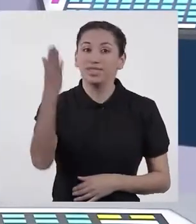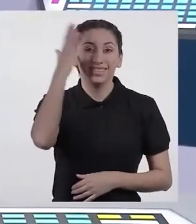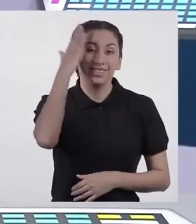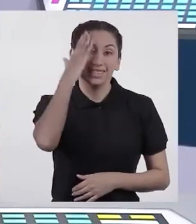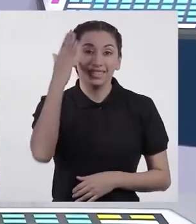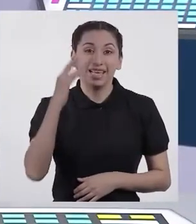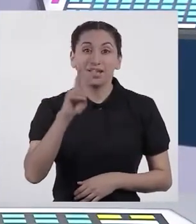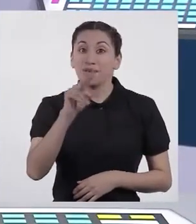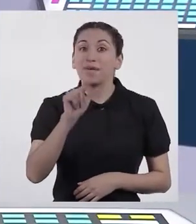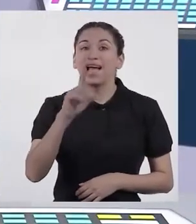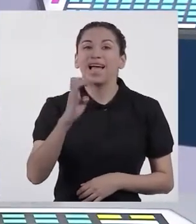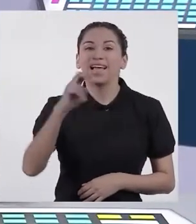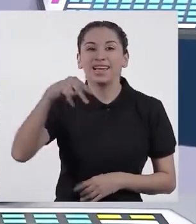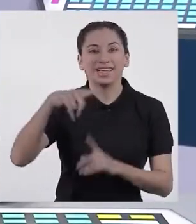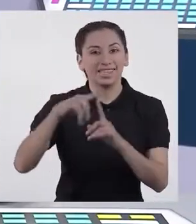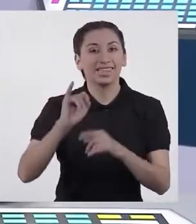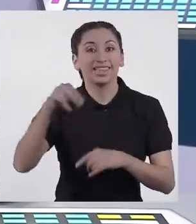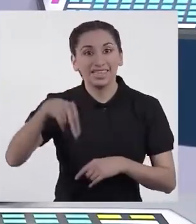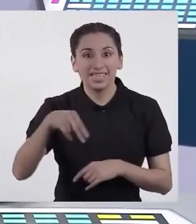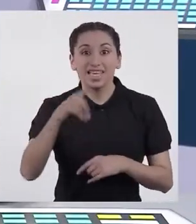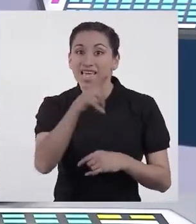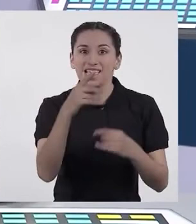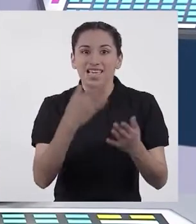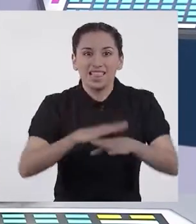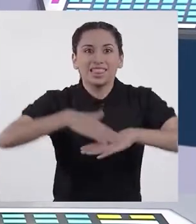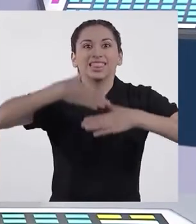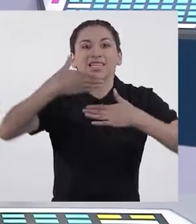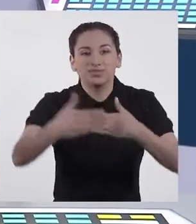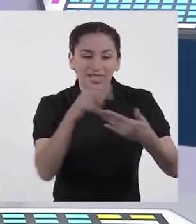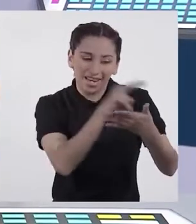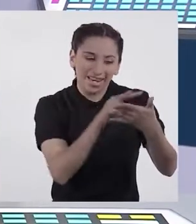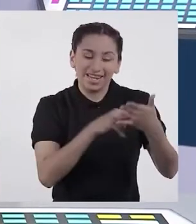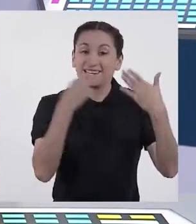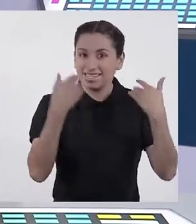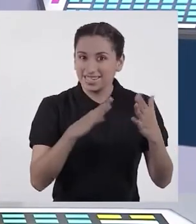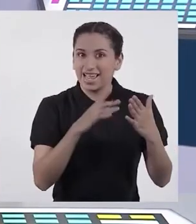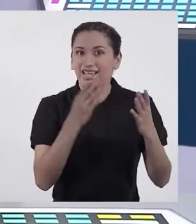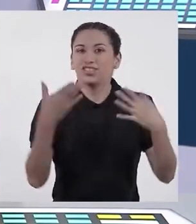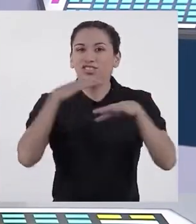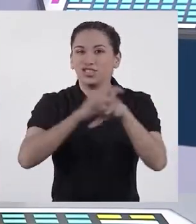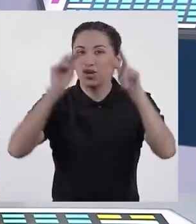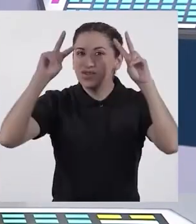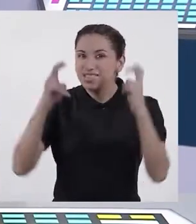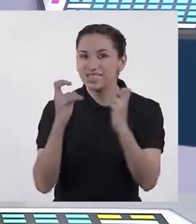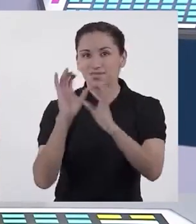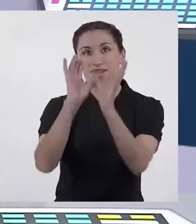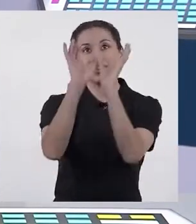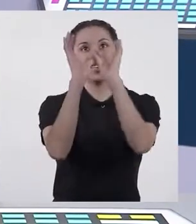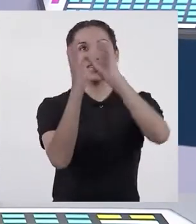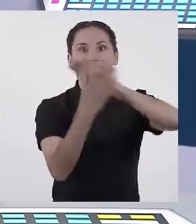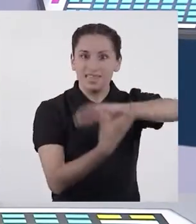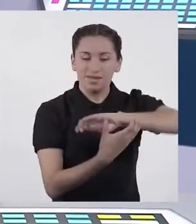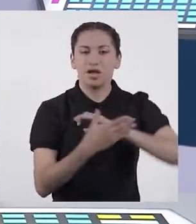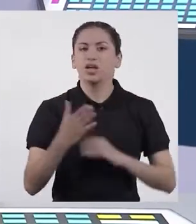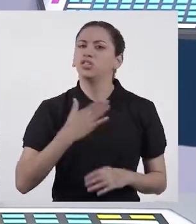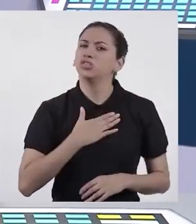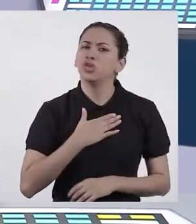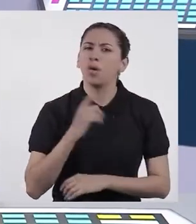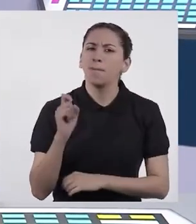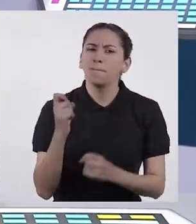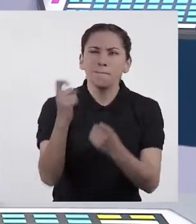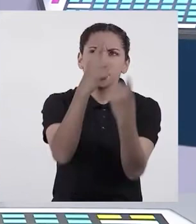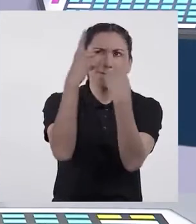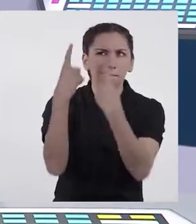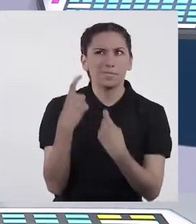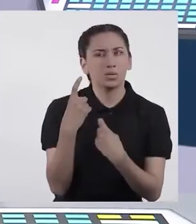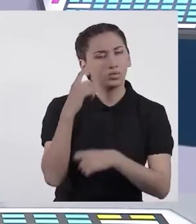¿Sabes, Valentín? Después de leer esta noticia sobre el fenómeno climatológico, me pregunté